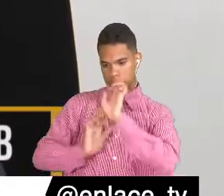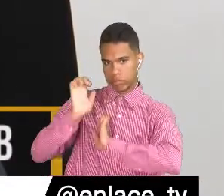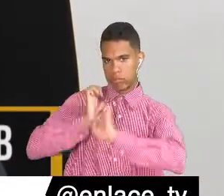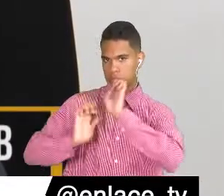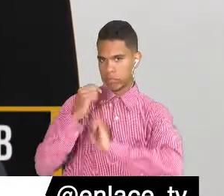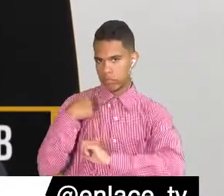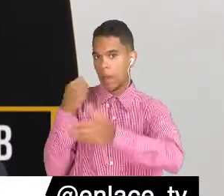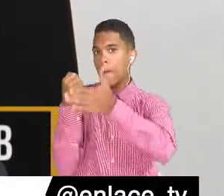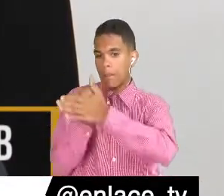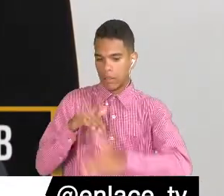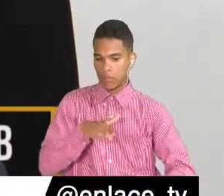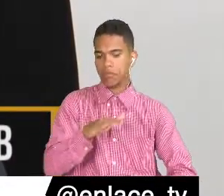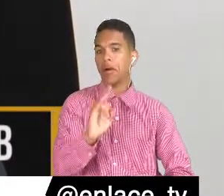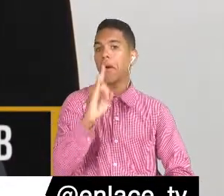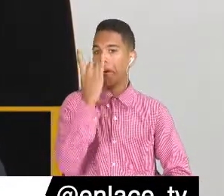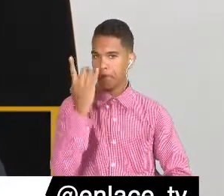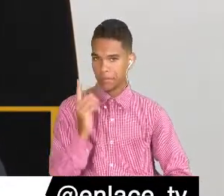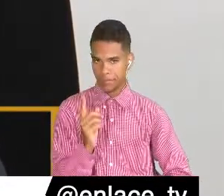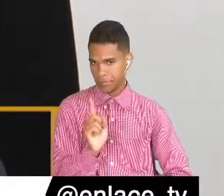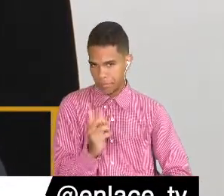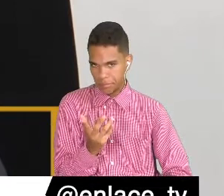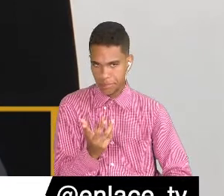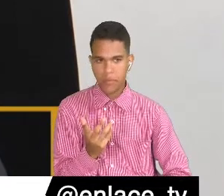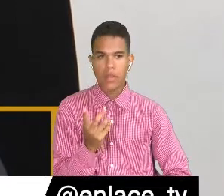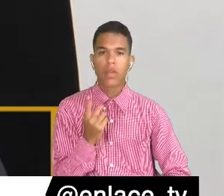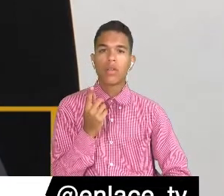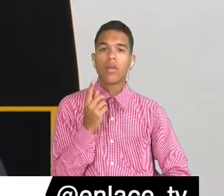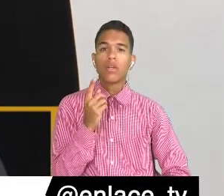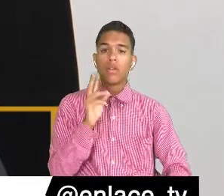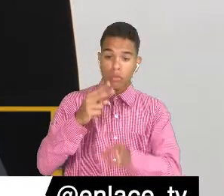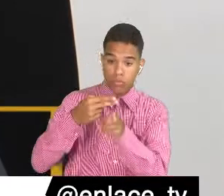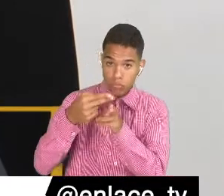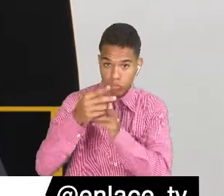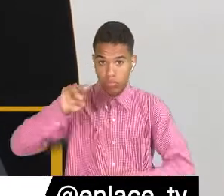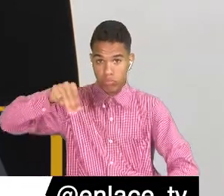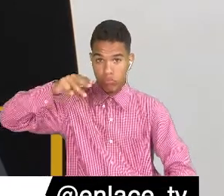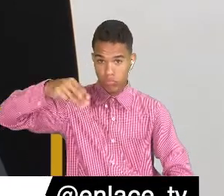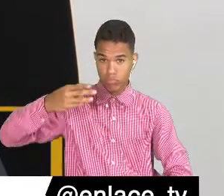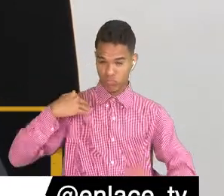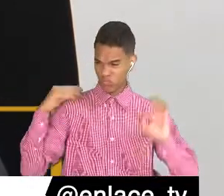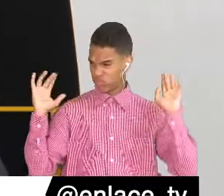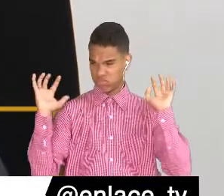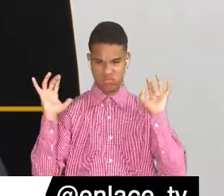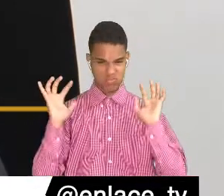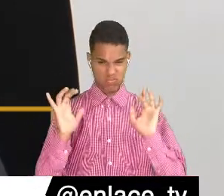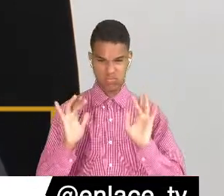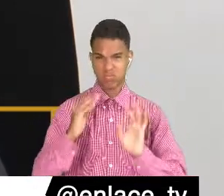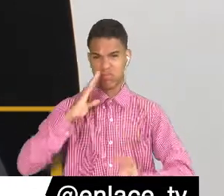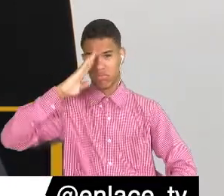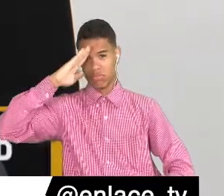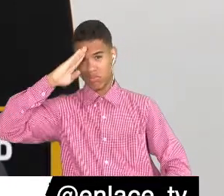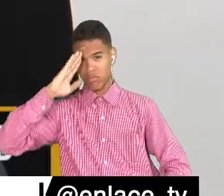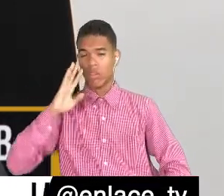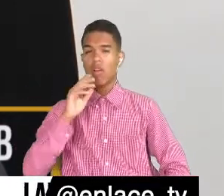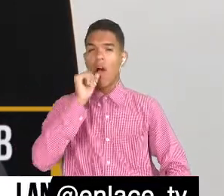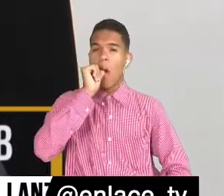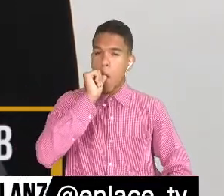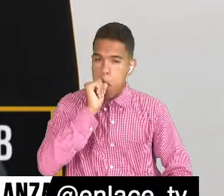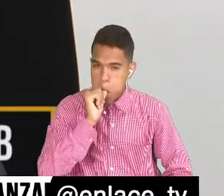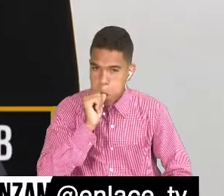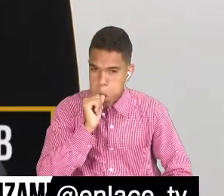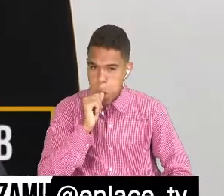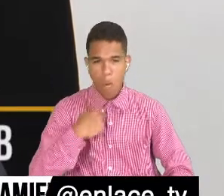día cerca al terminal con un operativo de control de embriaguez. Vamos a hacer estos operativos a